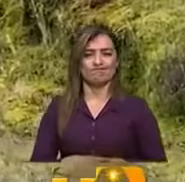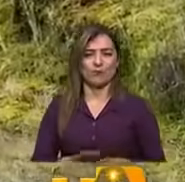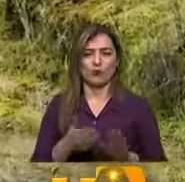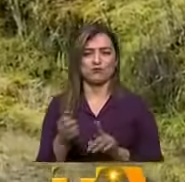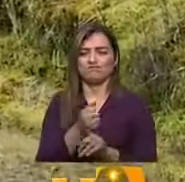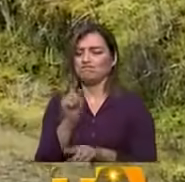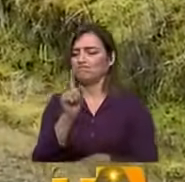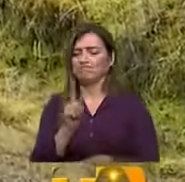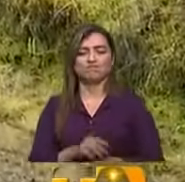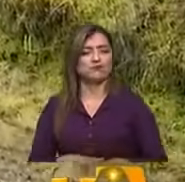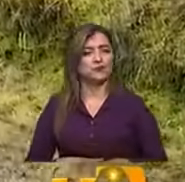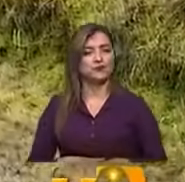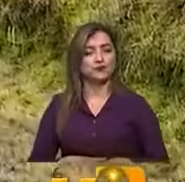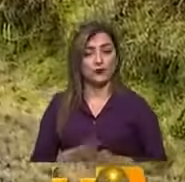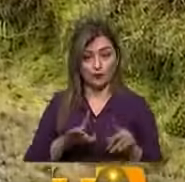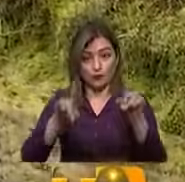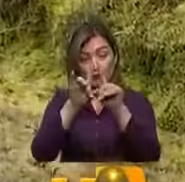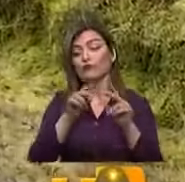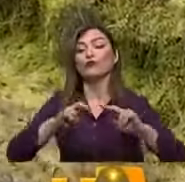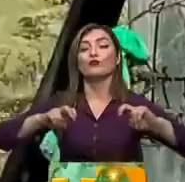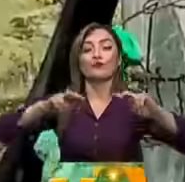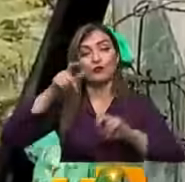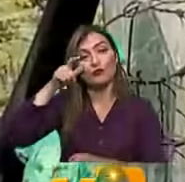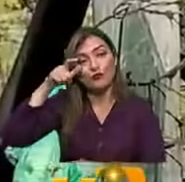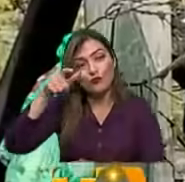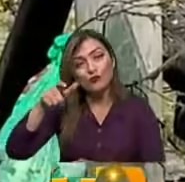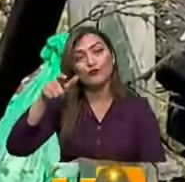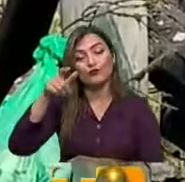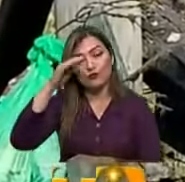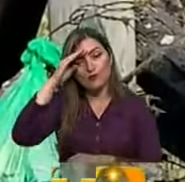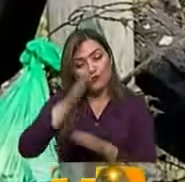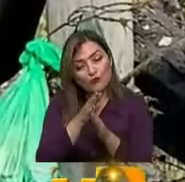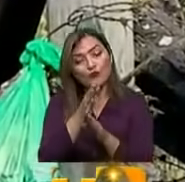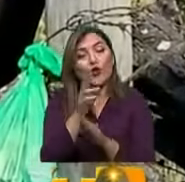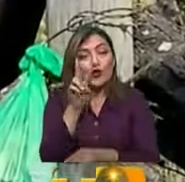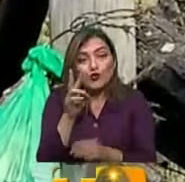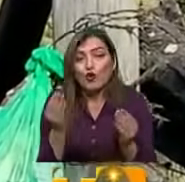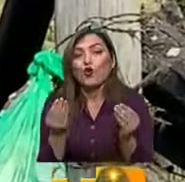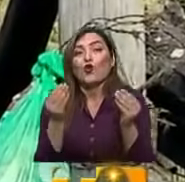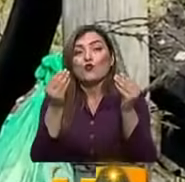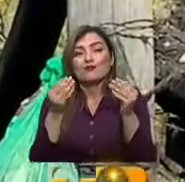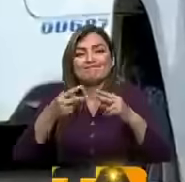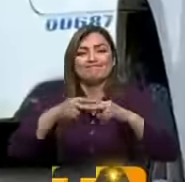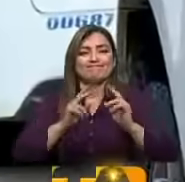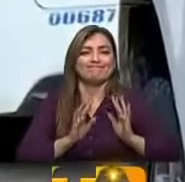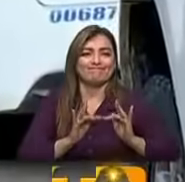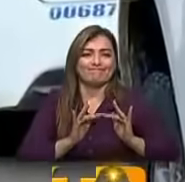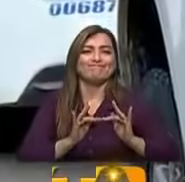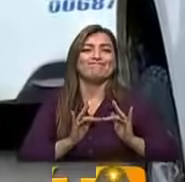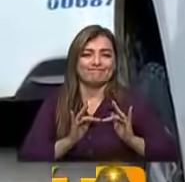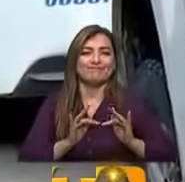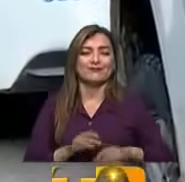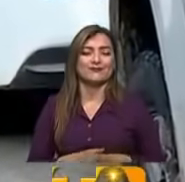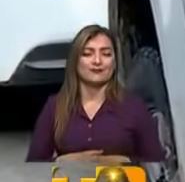muerte violenta. Además, según los datos recabados tanto por la Fiscalía como por DINASET, los dos jóvenes habrían tenido una relación